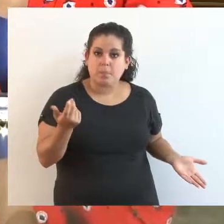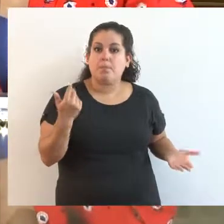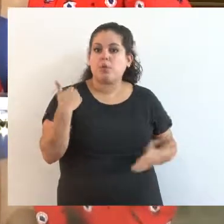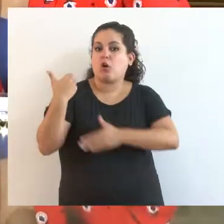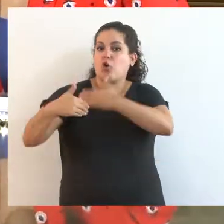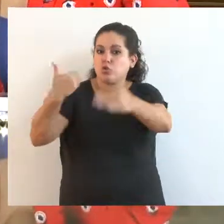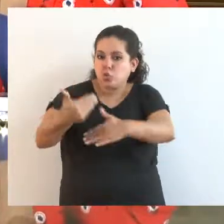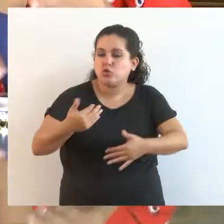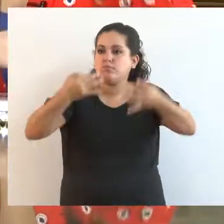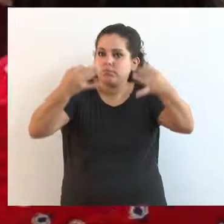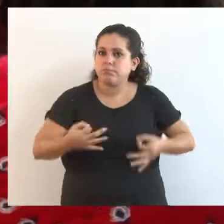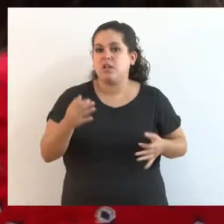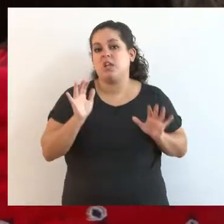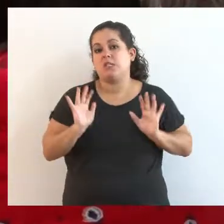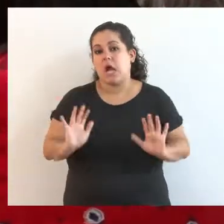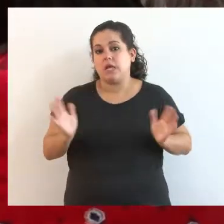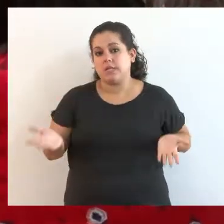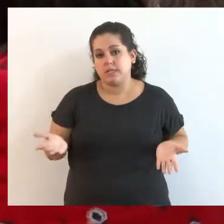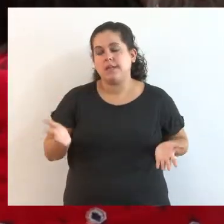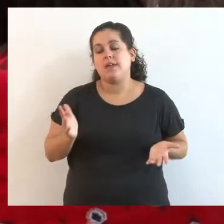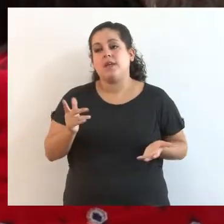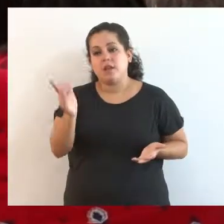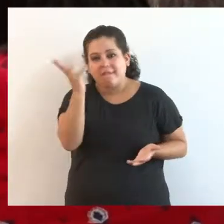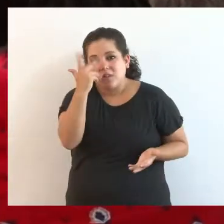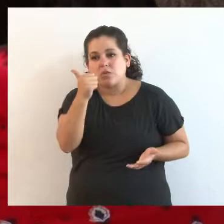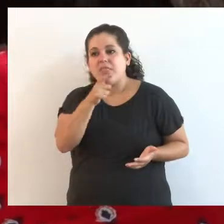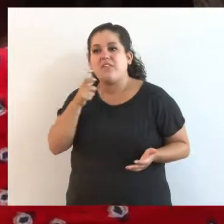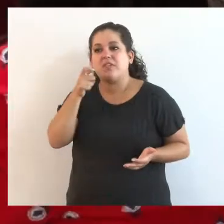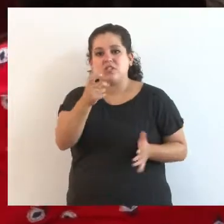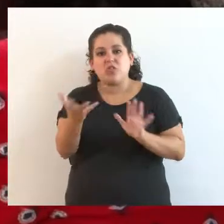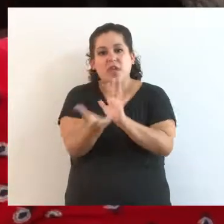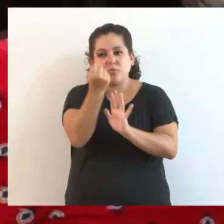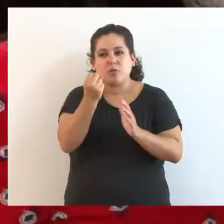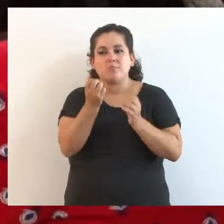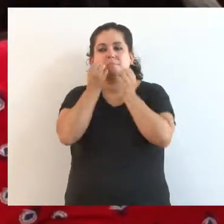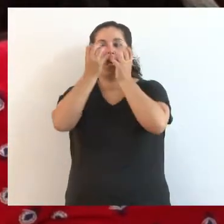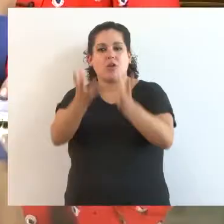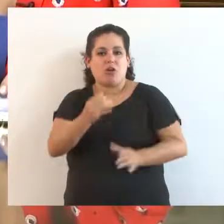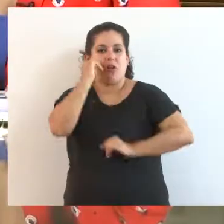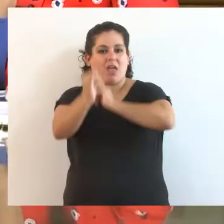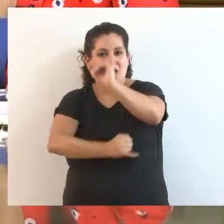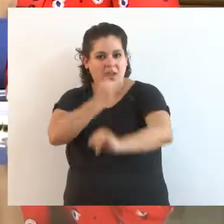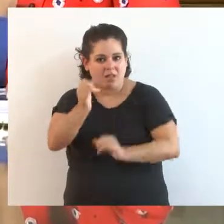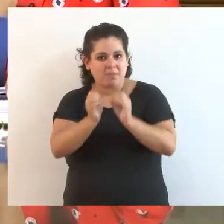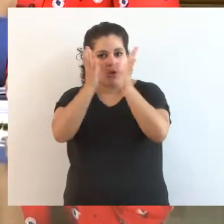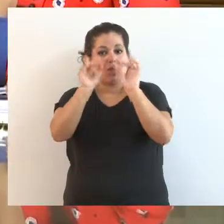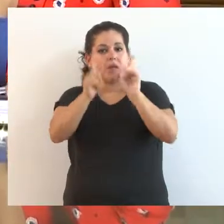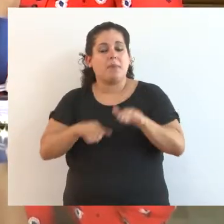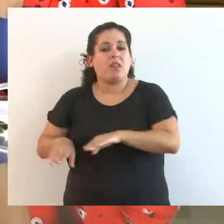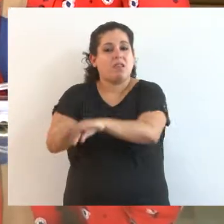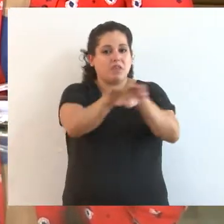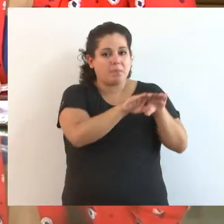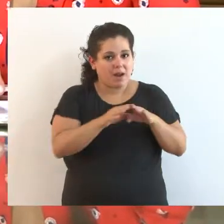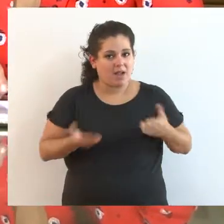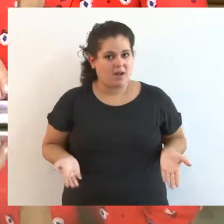la construcción filial tiene que ver mucho con esta cuestión. Así que una definición un poquito más amplia de lo que es la adopción y básicamente